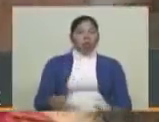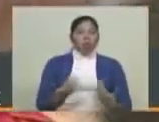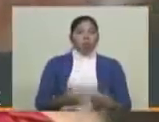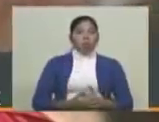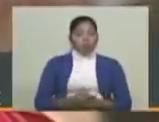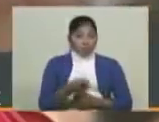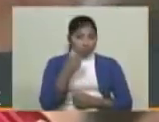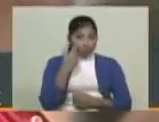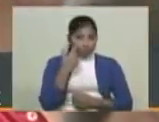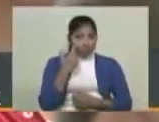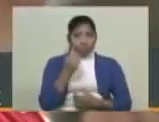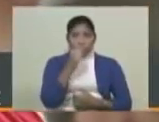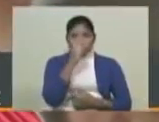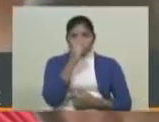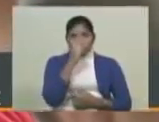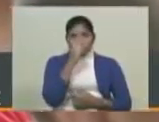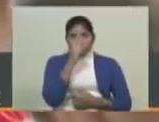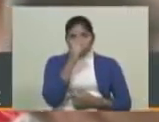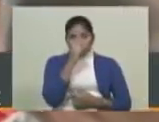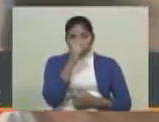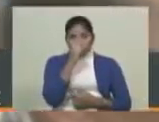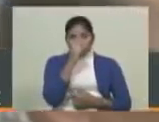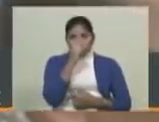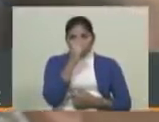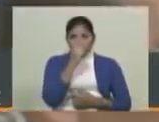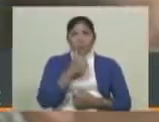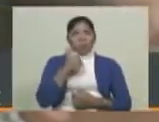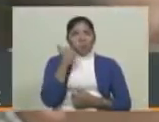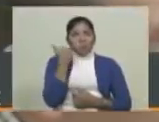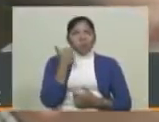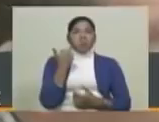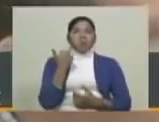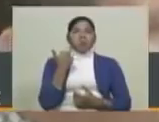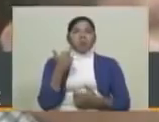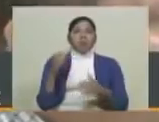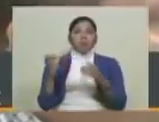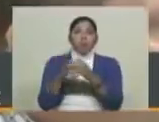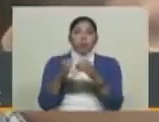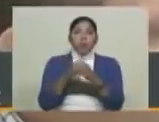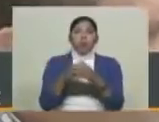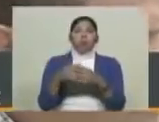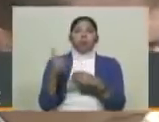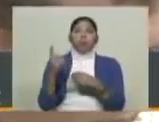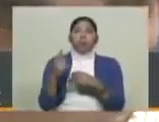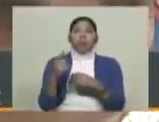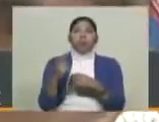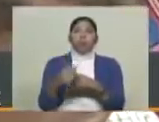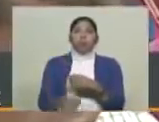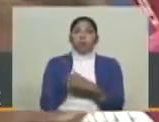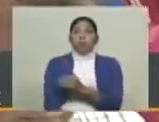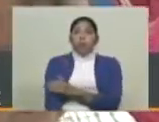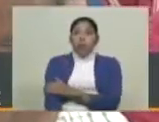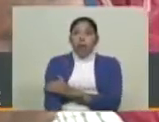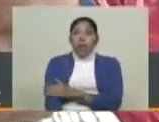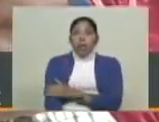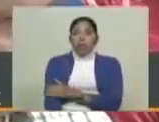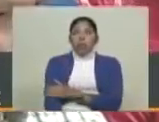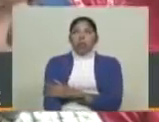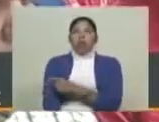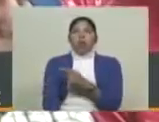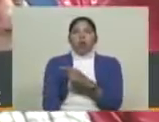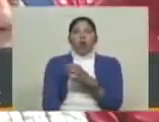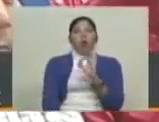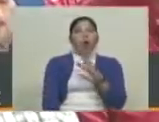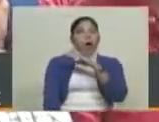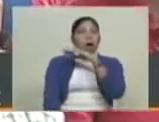Miren, cada vez que se le da un espacio a la derecha, terminan haciendo lo que están haciendo en Brasil o lo que están haciendo en